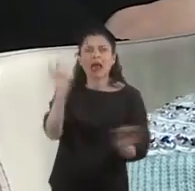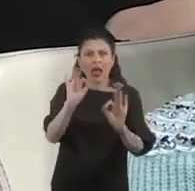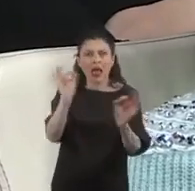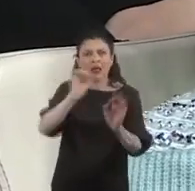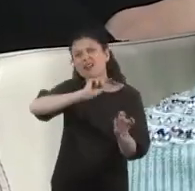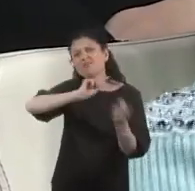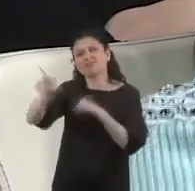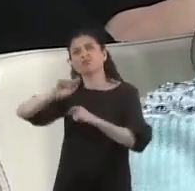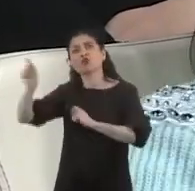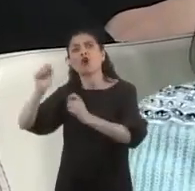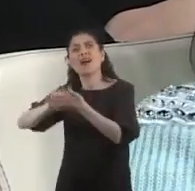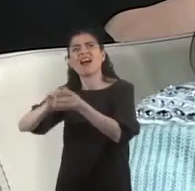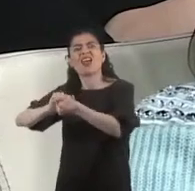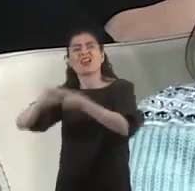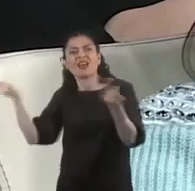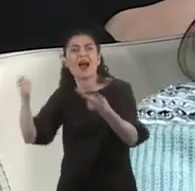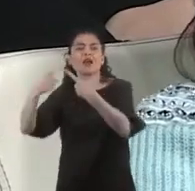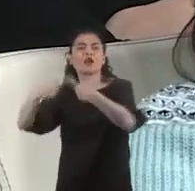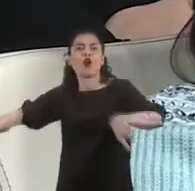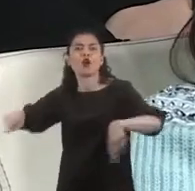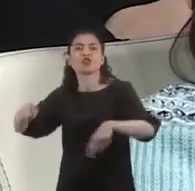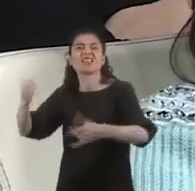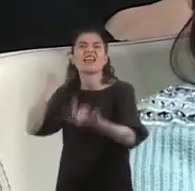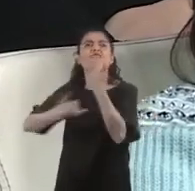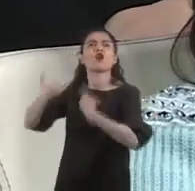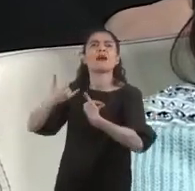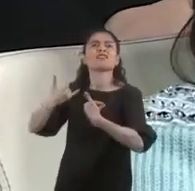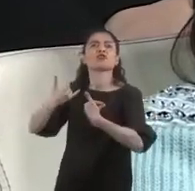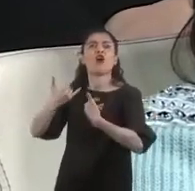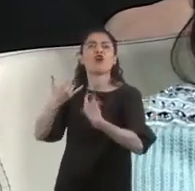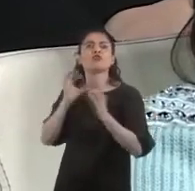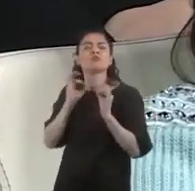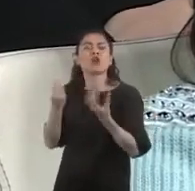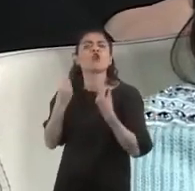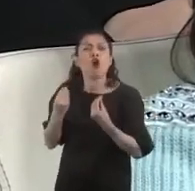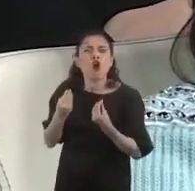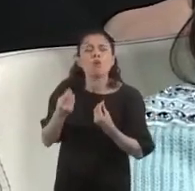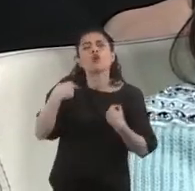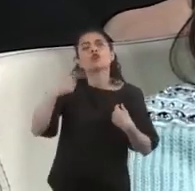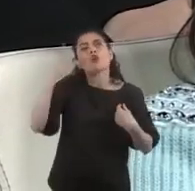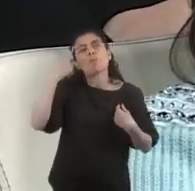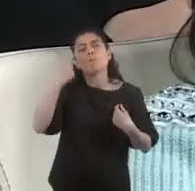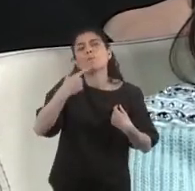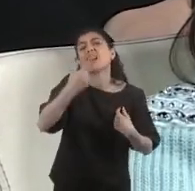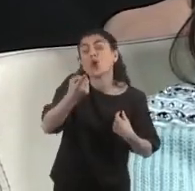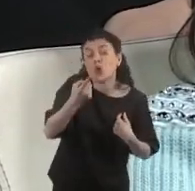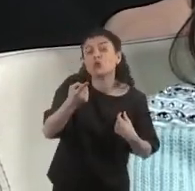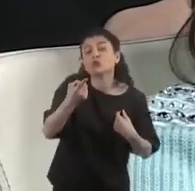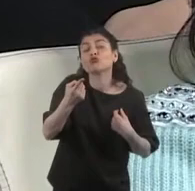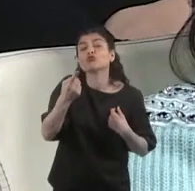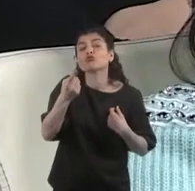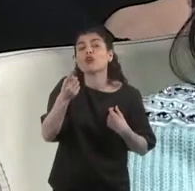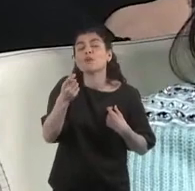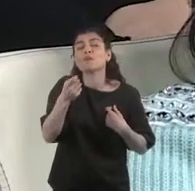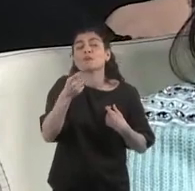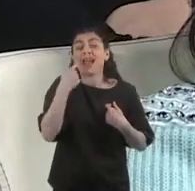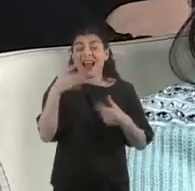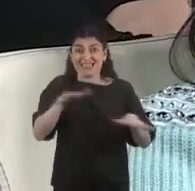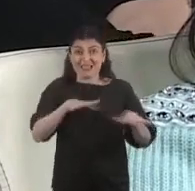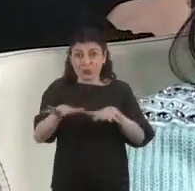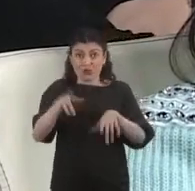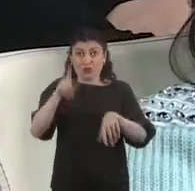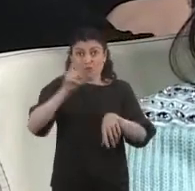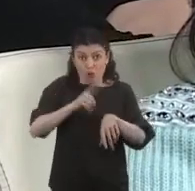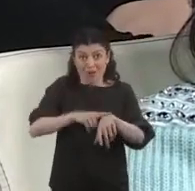ser considerados de distintas índoles. Entonces, puntualmente con respecto a este suceso que estamos